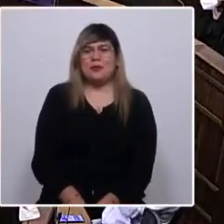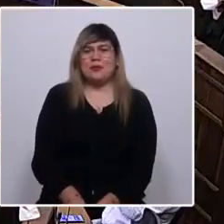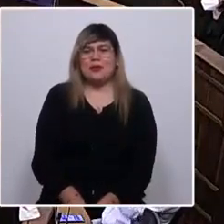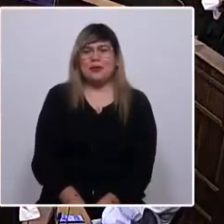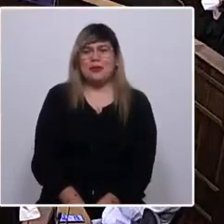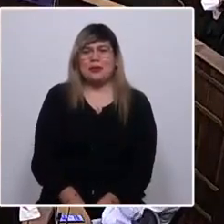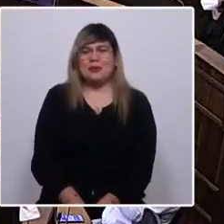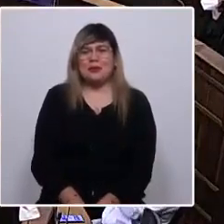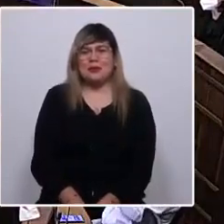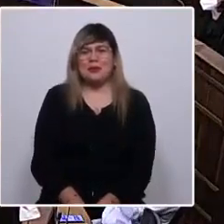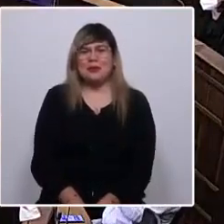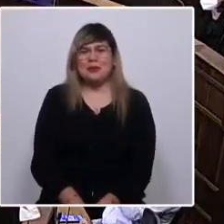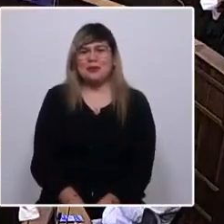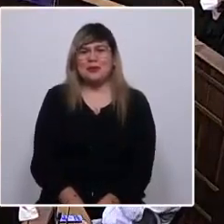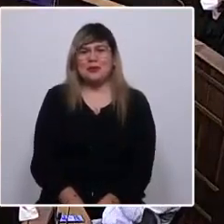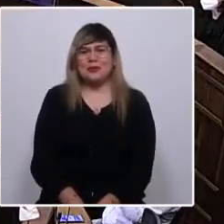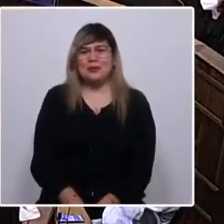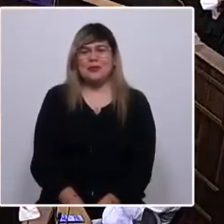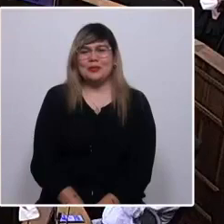Gracias.